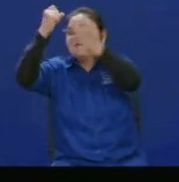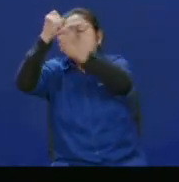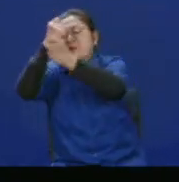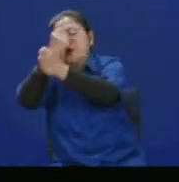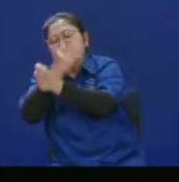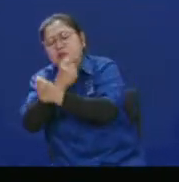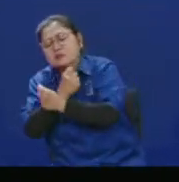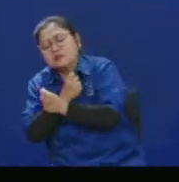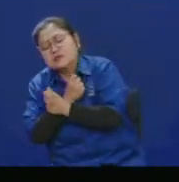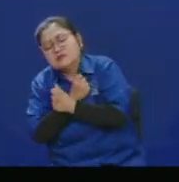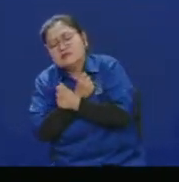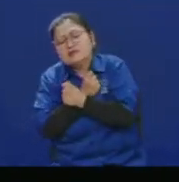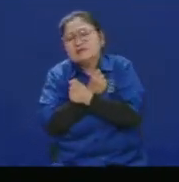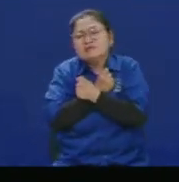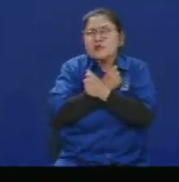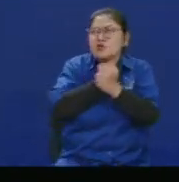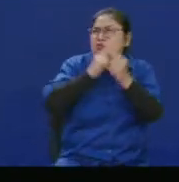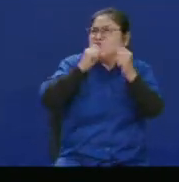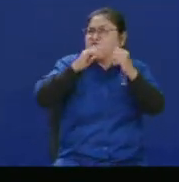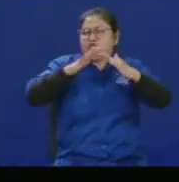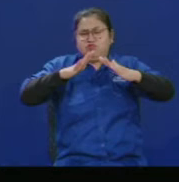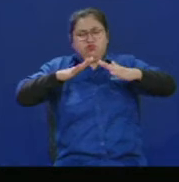amor, exagerado